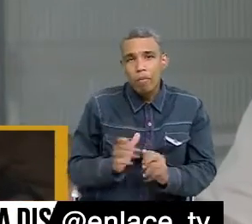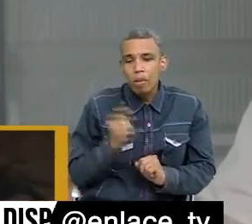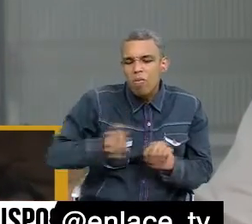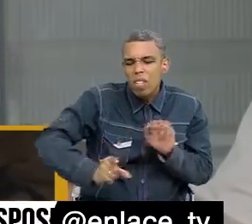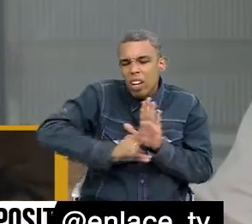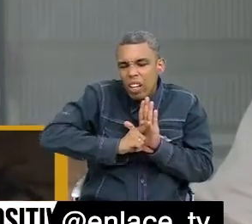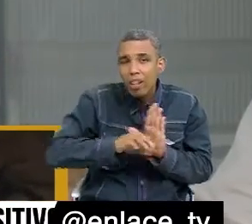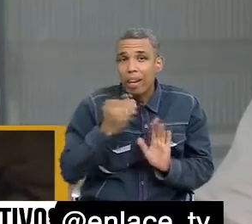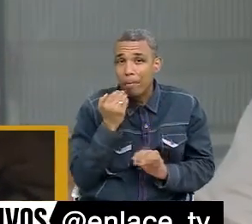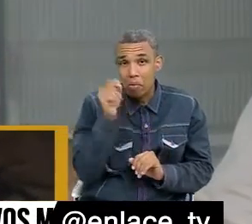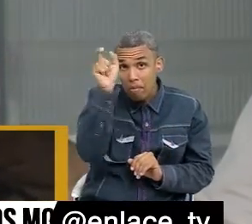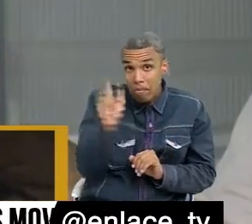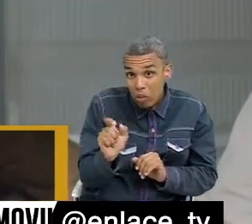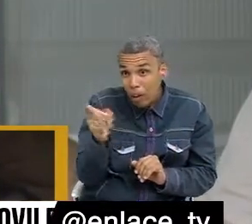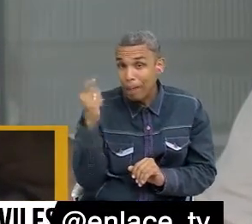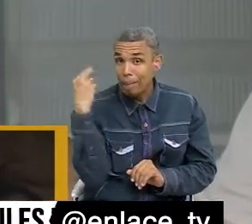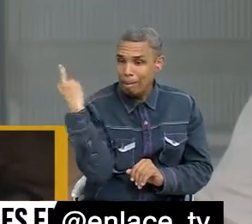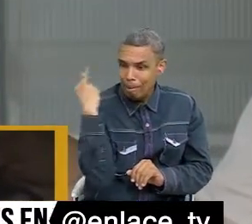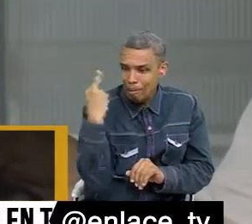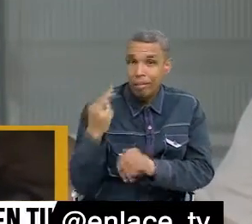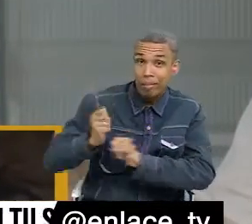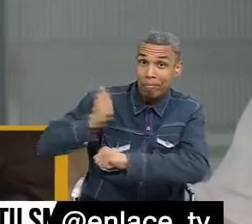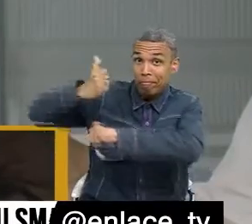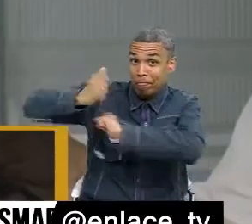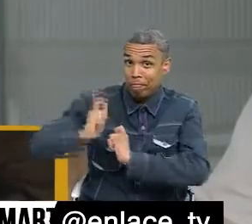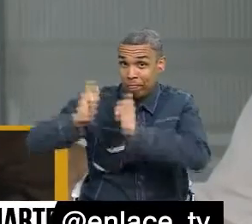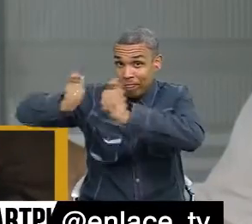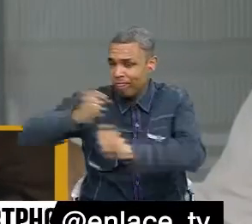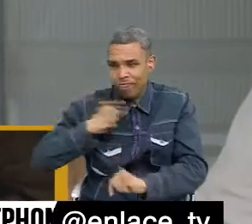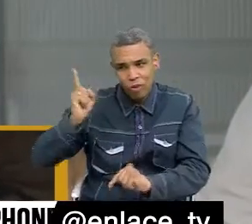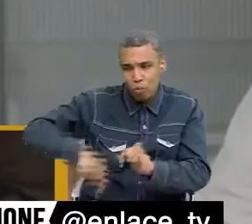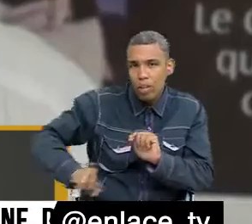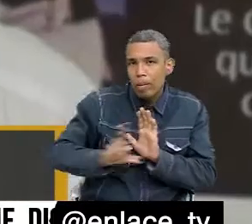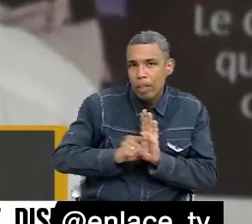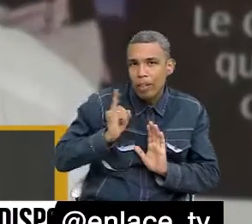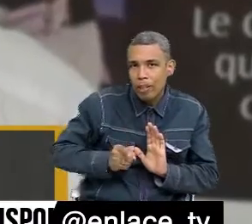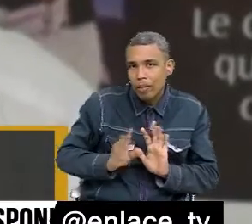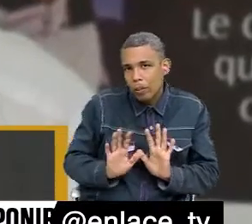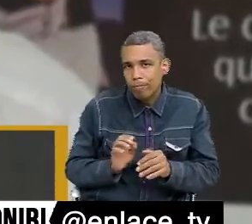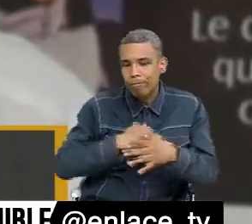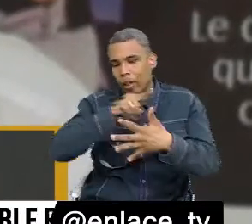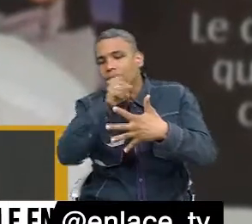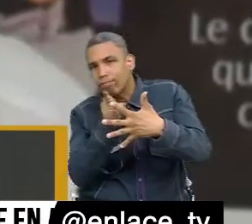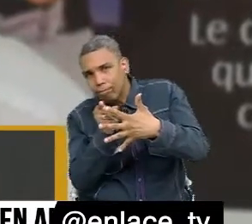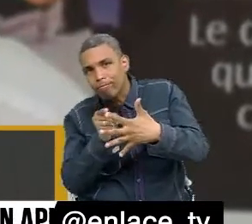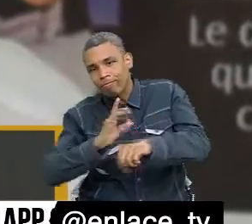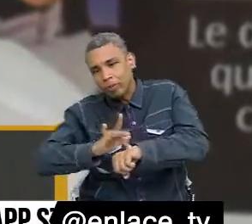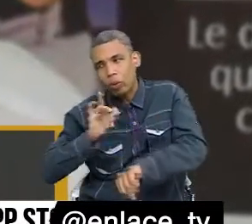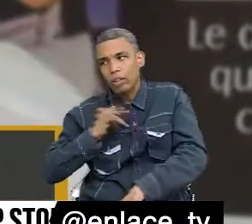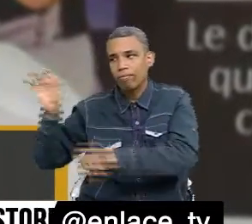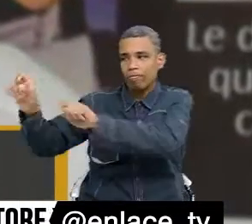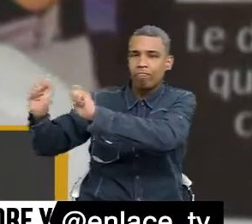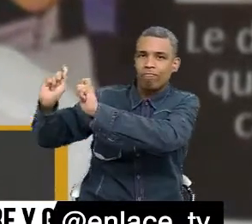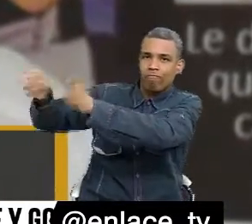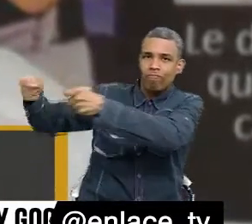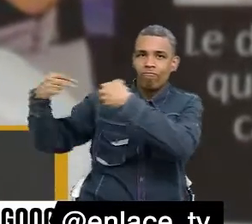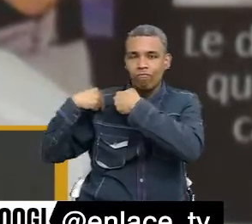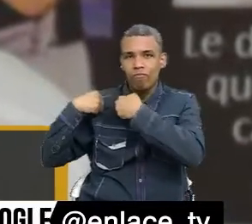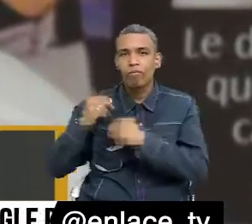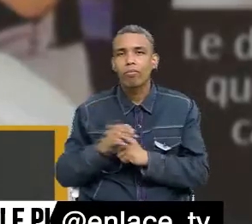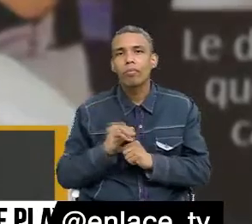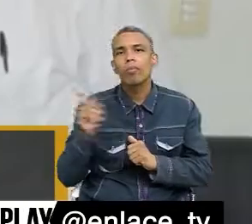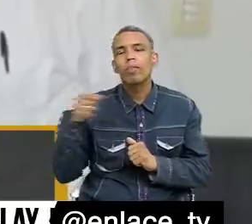ser nombrado en esta ocasión, toda vez que ya había sido reelegido. Ernesto Vera es médico cirujano egresado de la Universidad